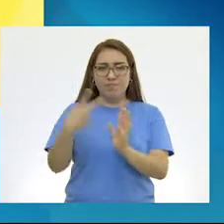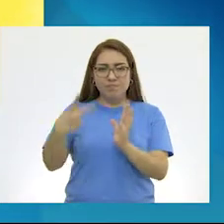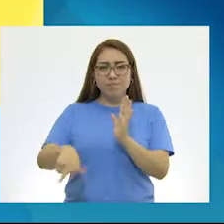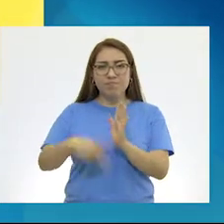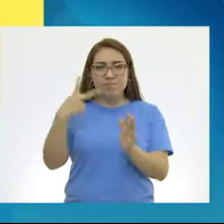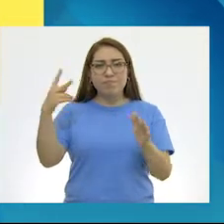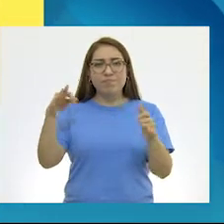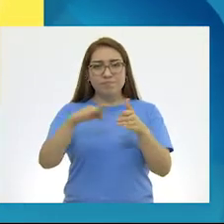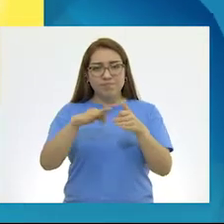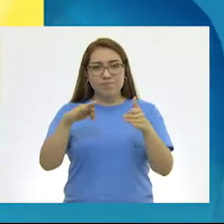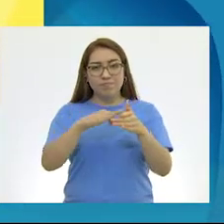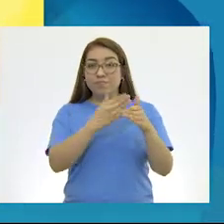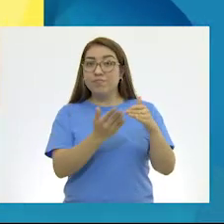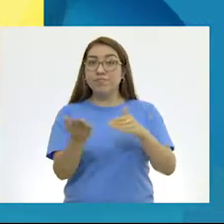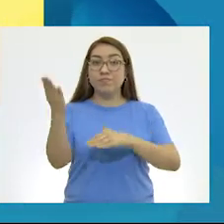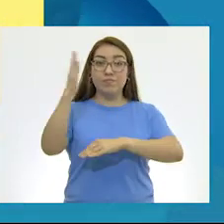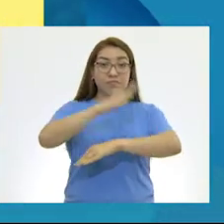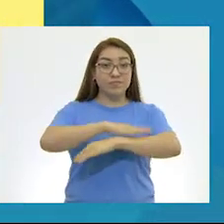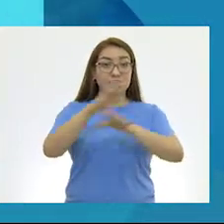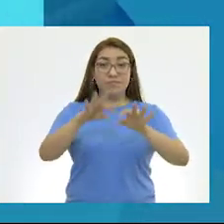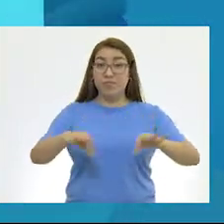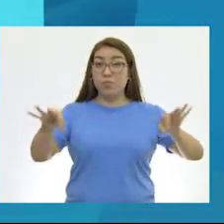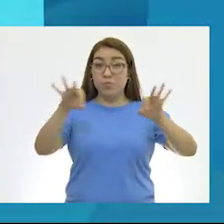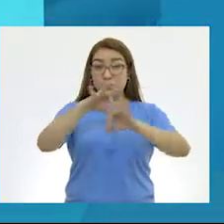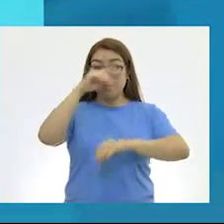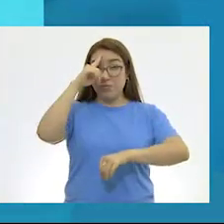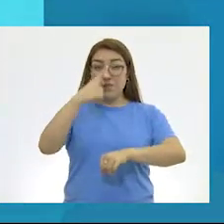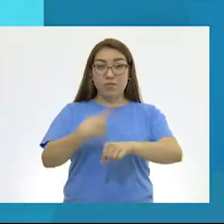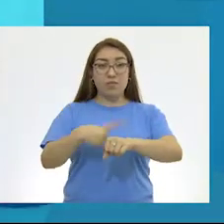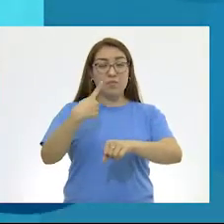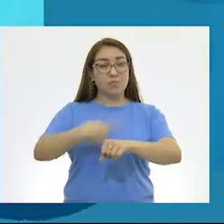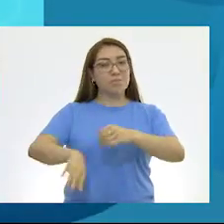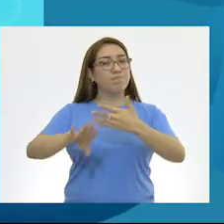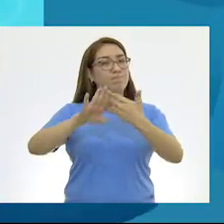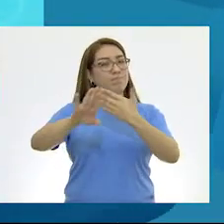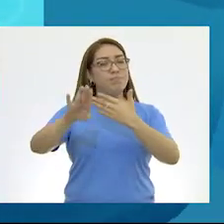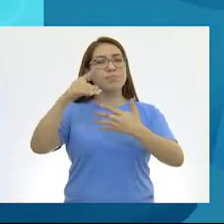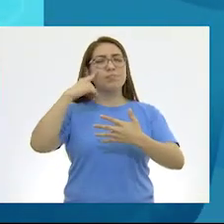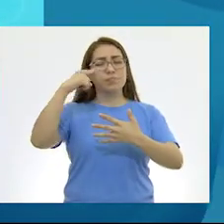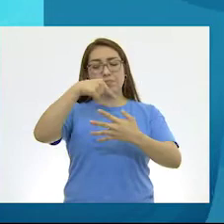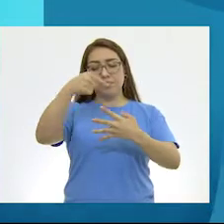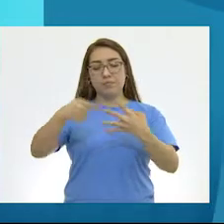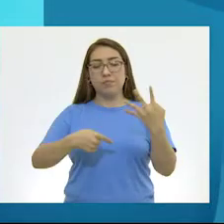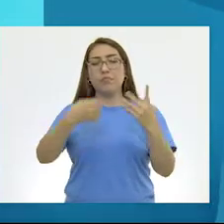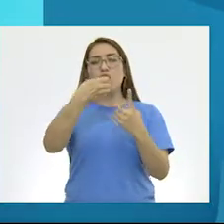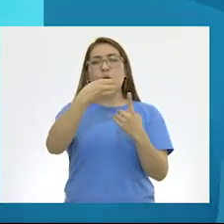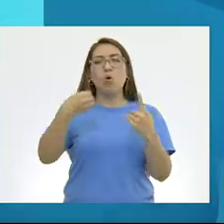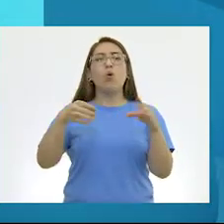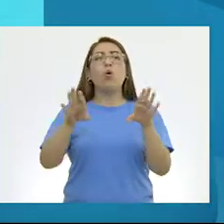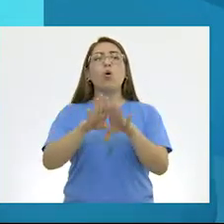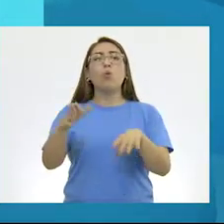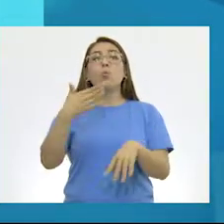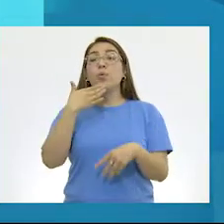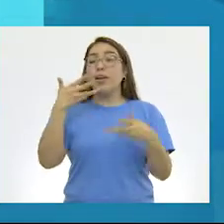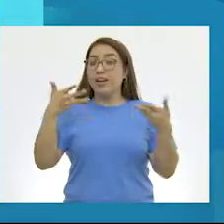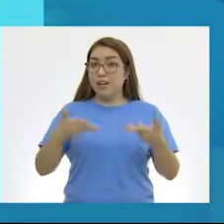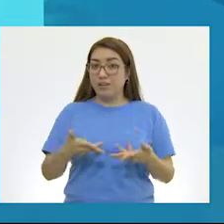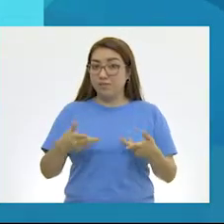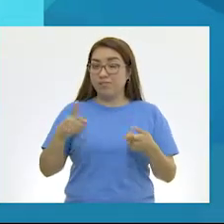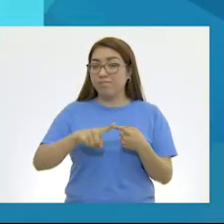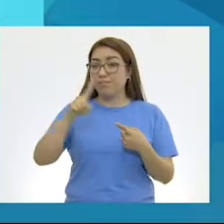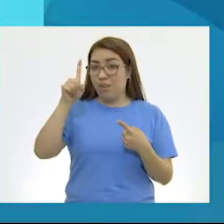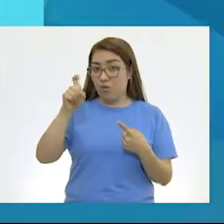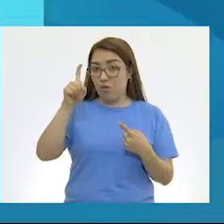es importante para prevenir cualquier enfermedad. Sigue estos pasos para hacerlo correctamente. Moja